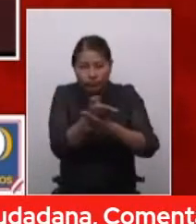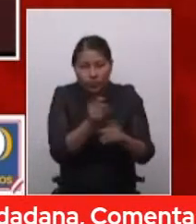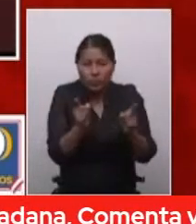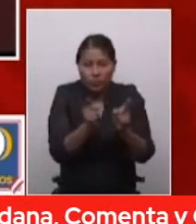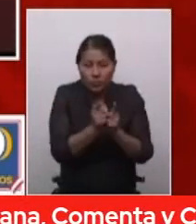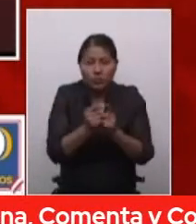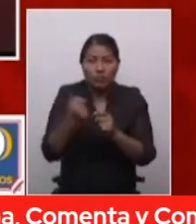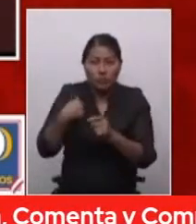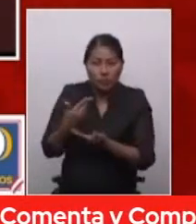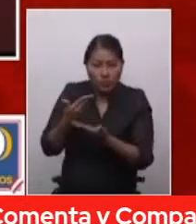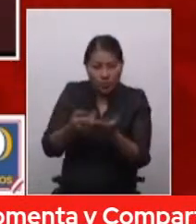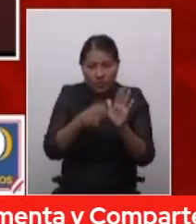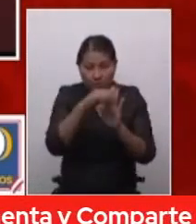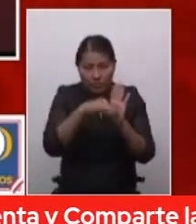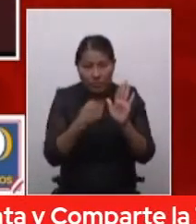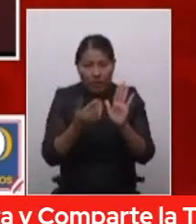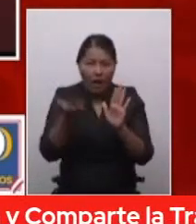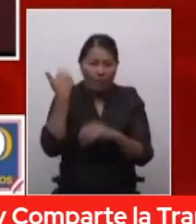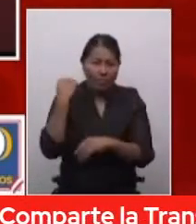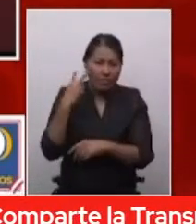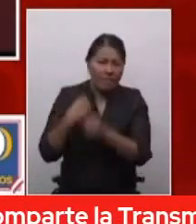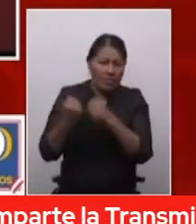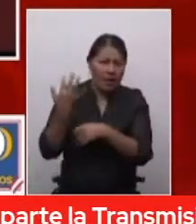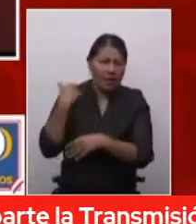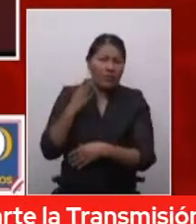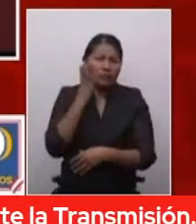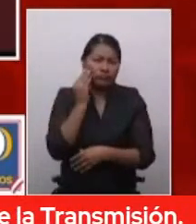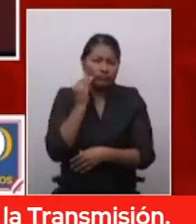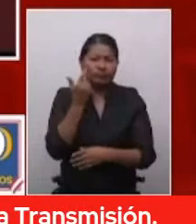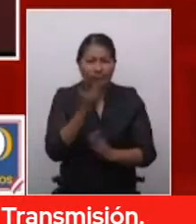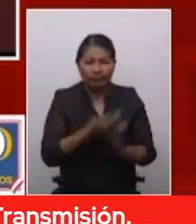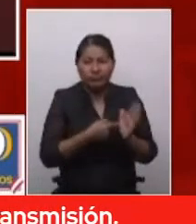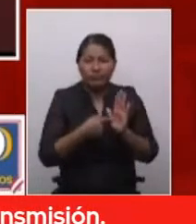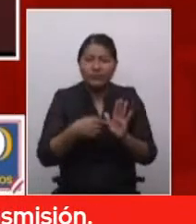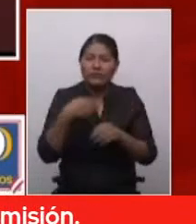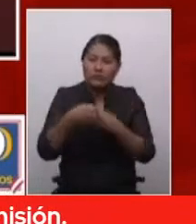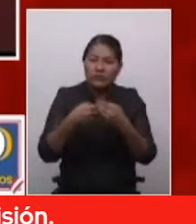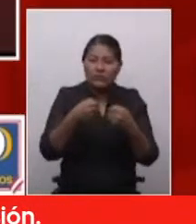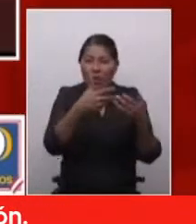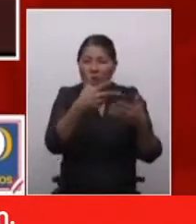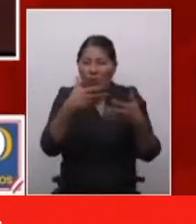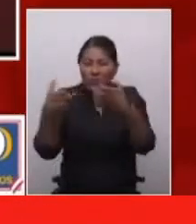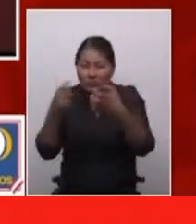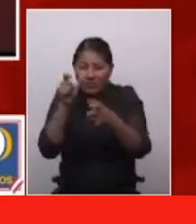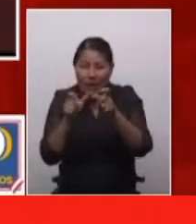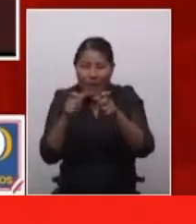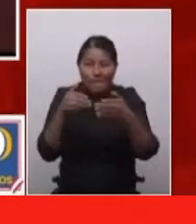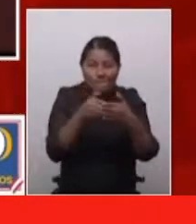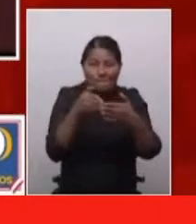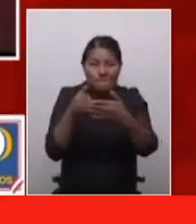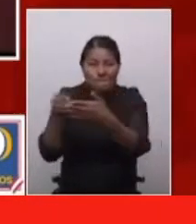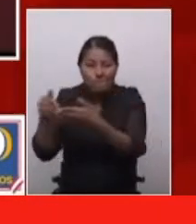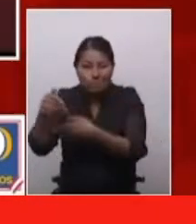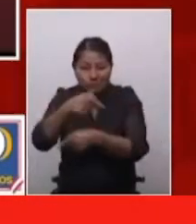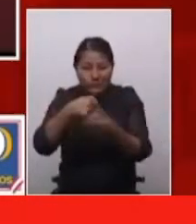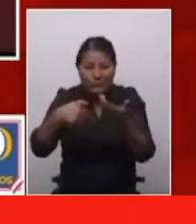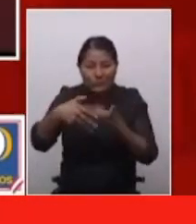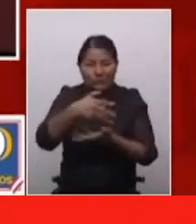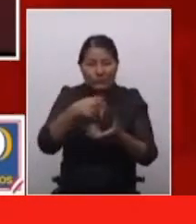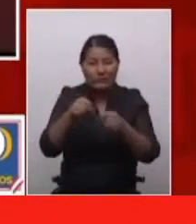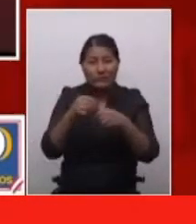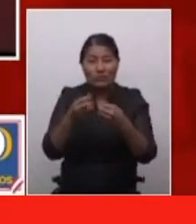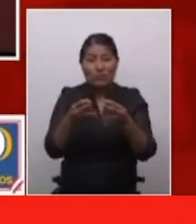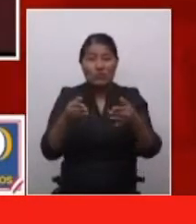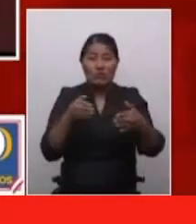apostamos por lo que vienen solicitando hace 20 años los expertos, tratar las 800 intersecciones que provocan en estos momentos